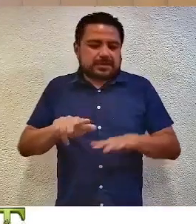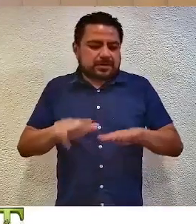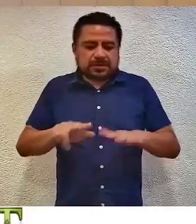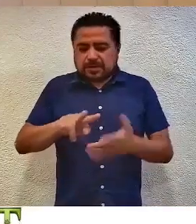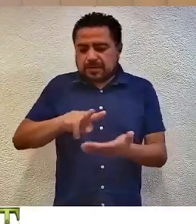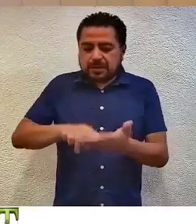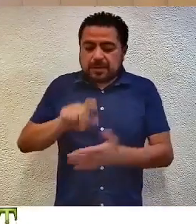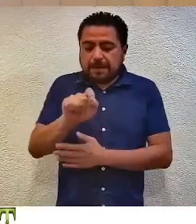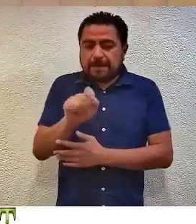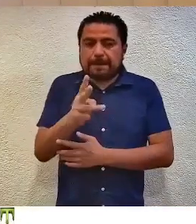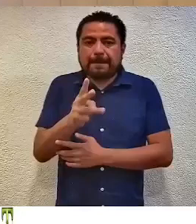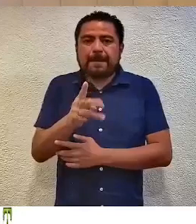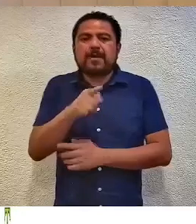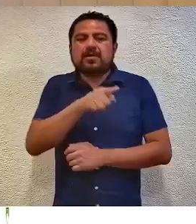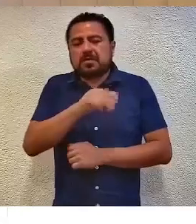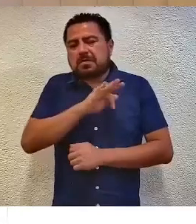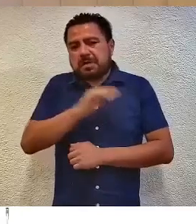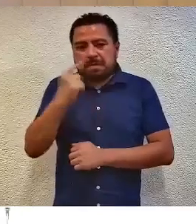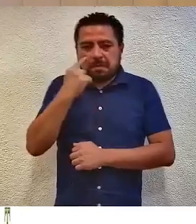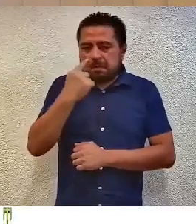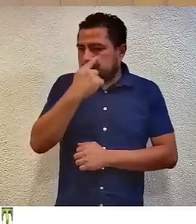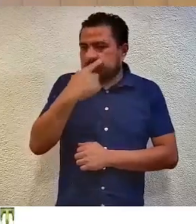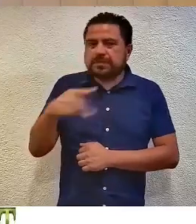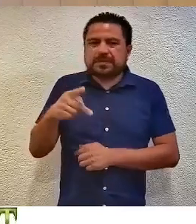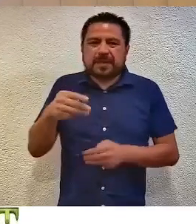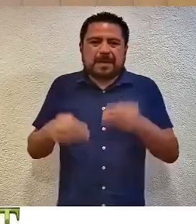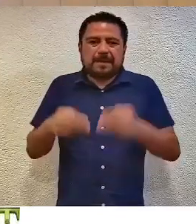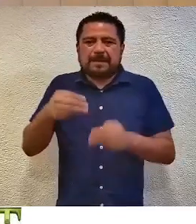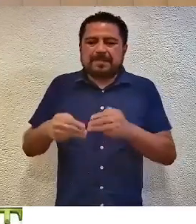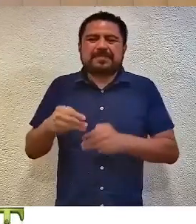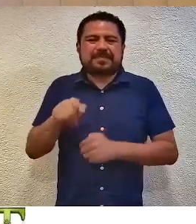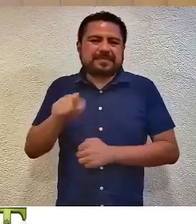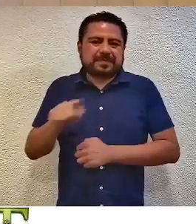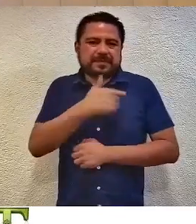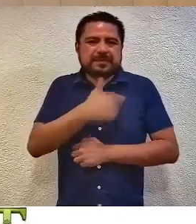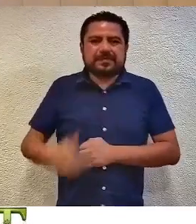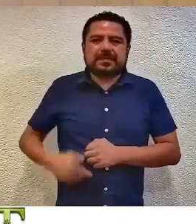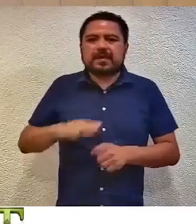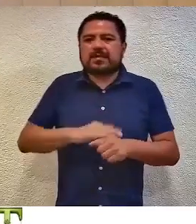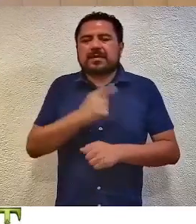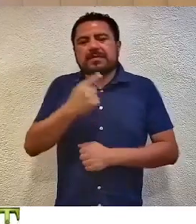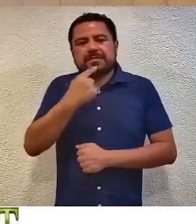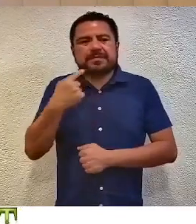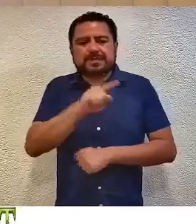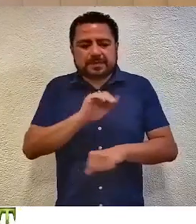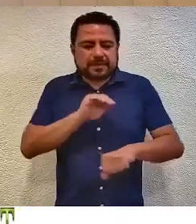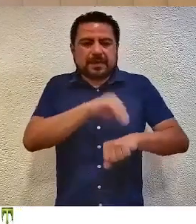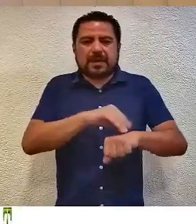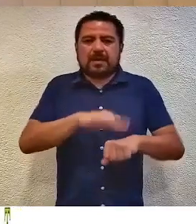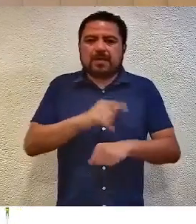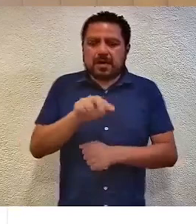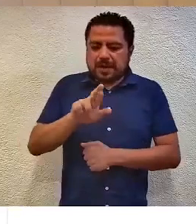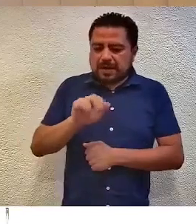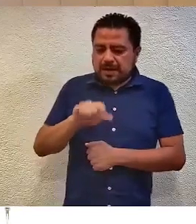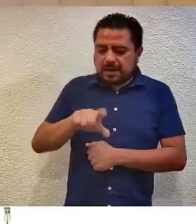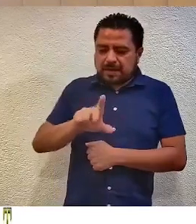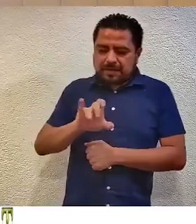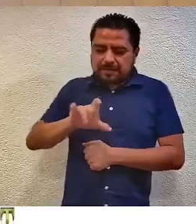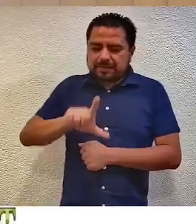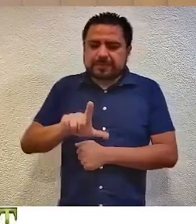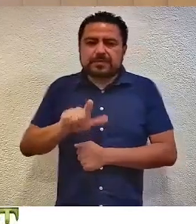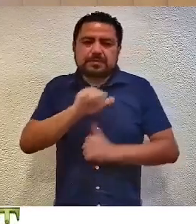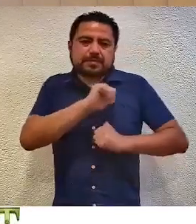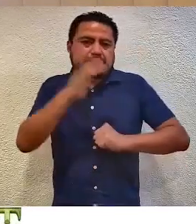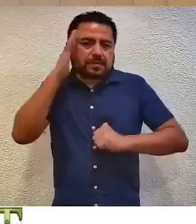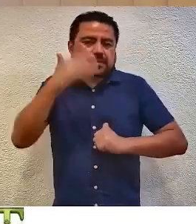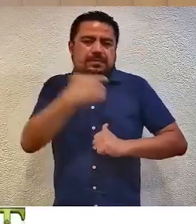TE/PES/8/2023, que somete a su consideración la magistrada Evelyn Rodríguez Chinol, derivado de la queja interpuesta por Raquel García Orduño, en su carácter